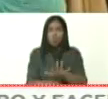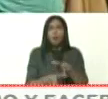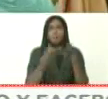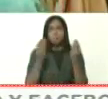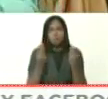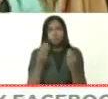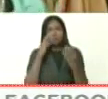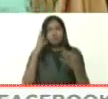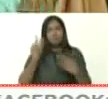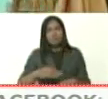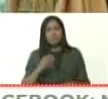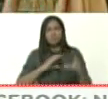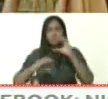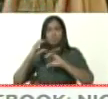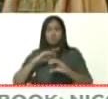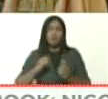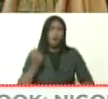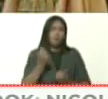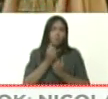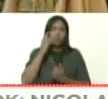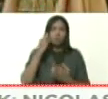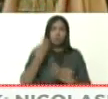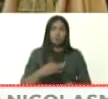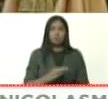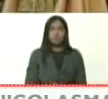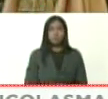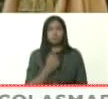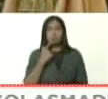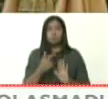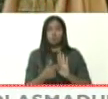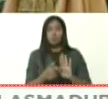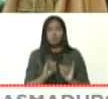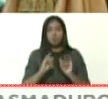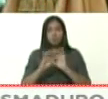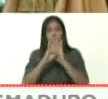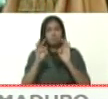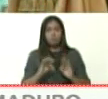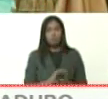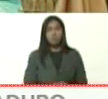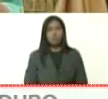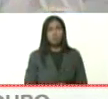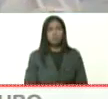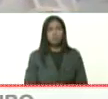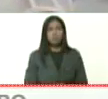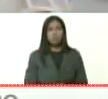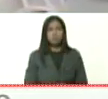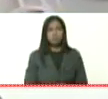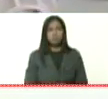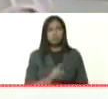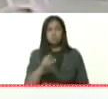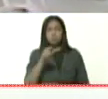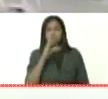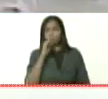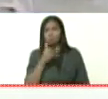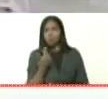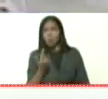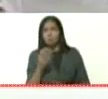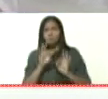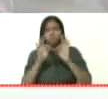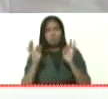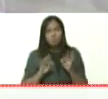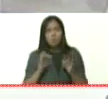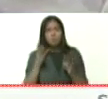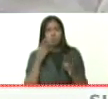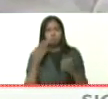profundamente científico y solidario. Y para muestra un botón de estas cosas que son